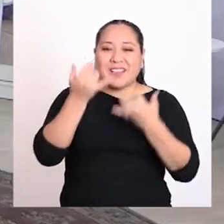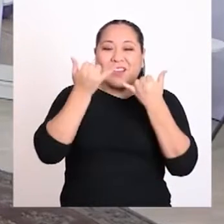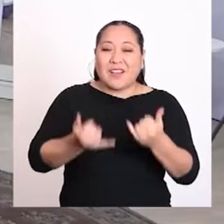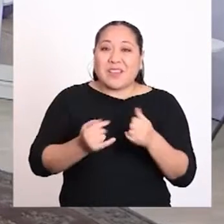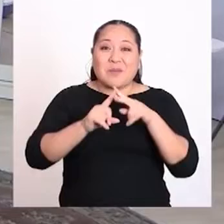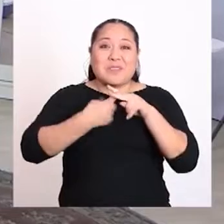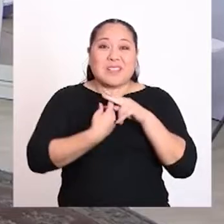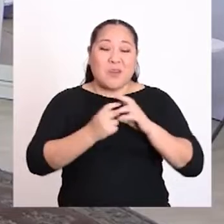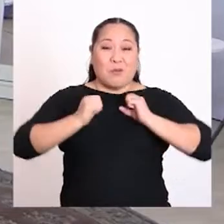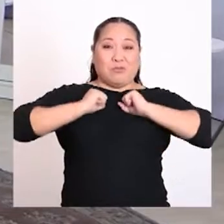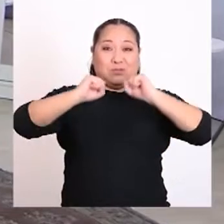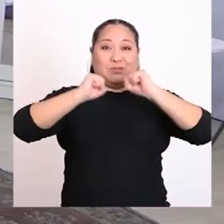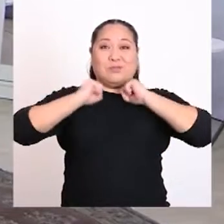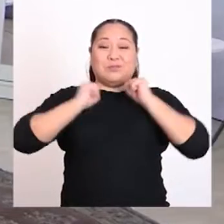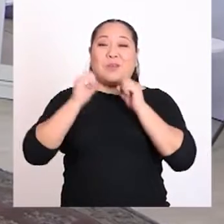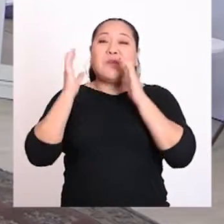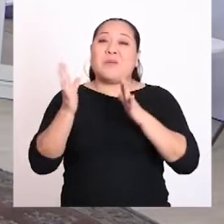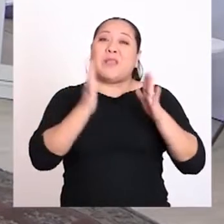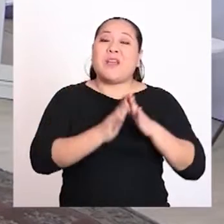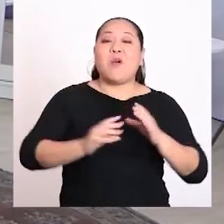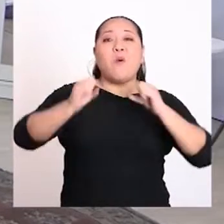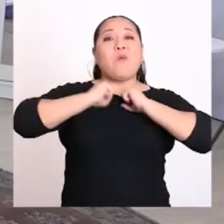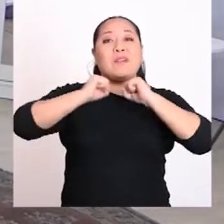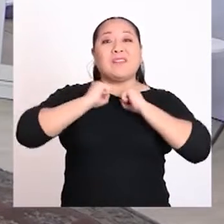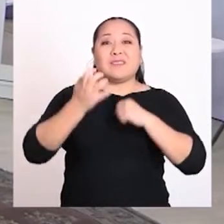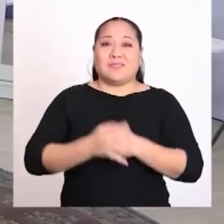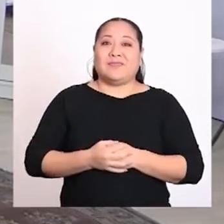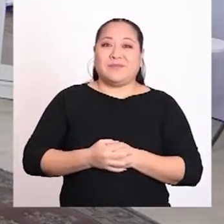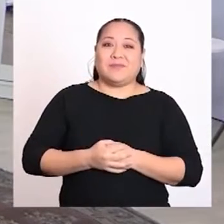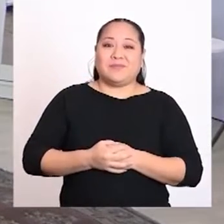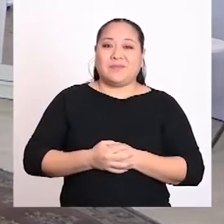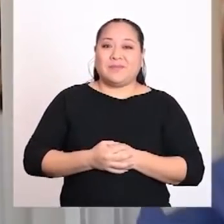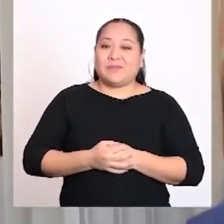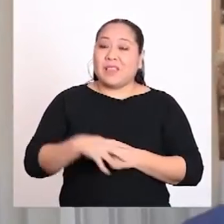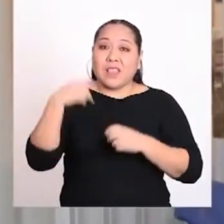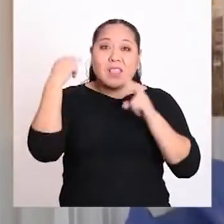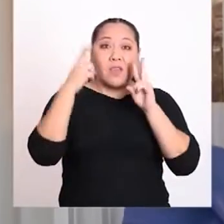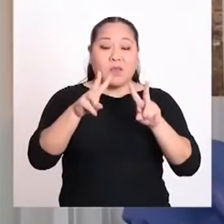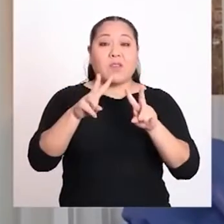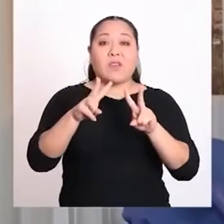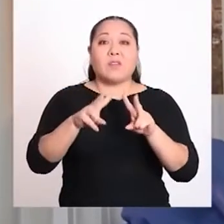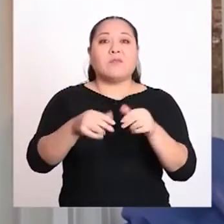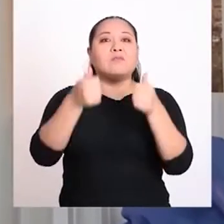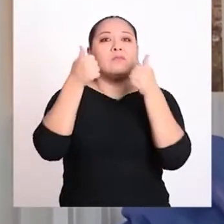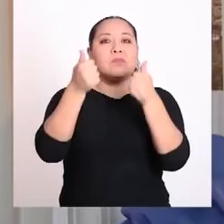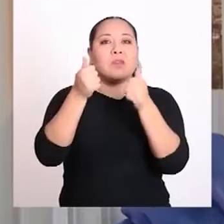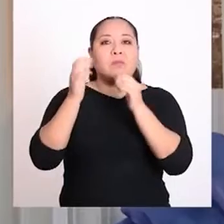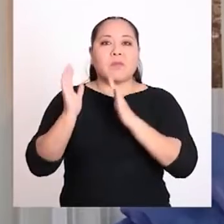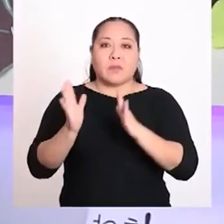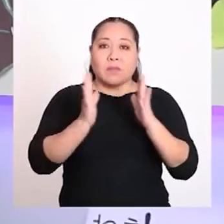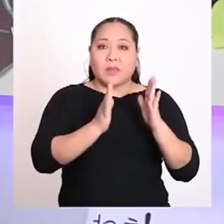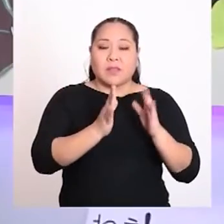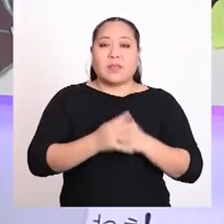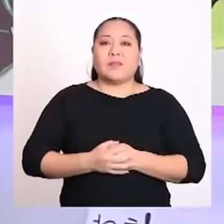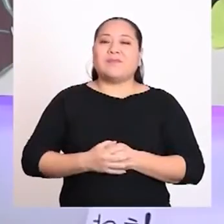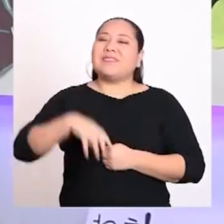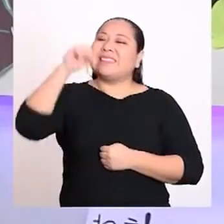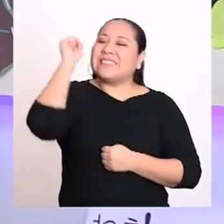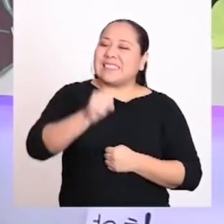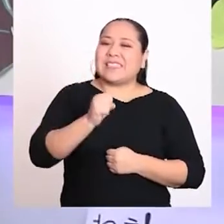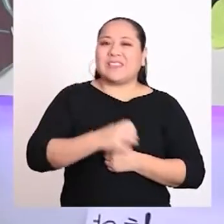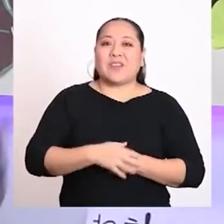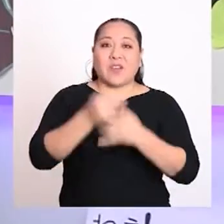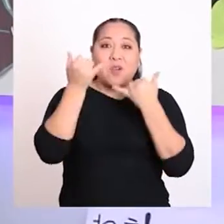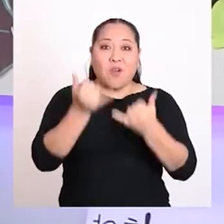Hoy empezamos con energía y nos preparamos para hacer ejercicios. Te veo bastante preparada.